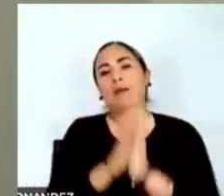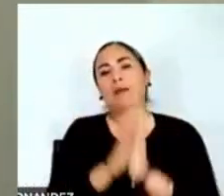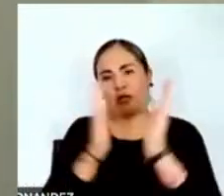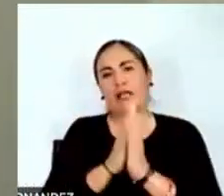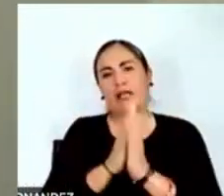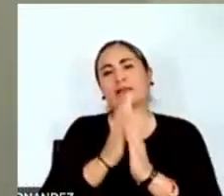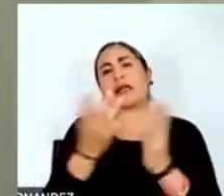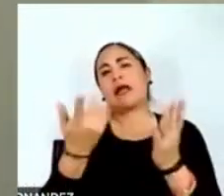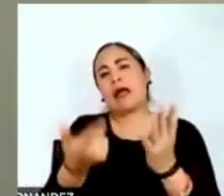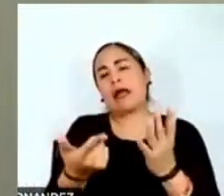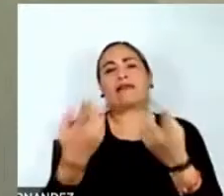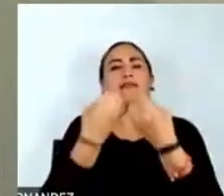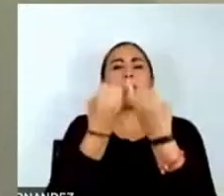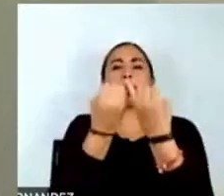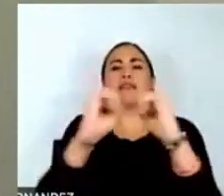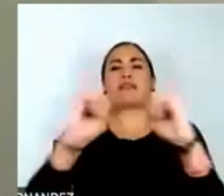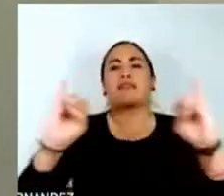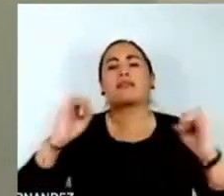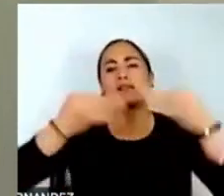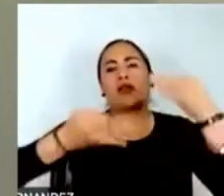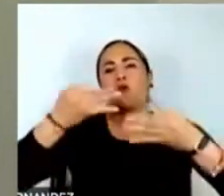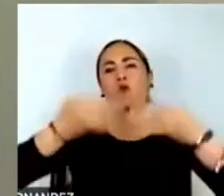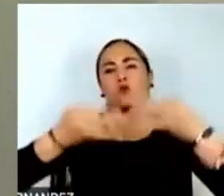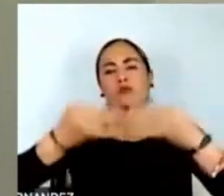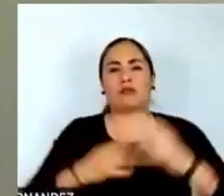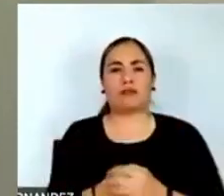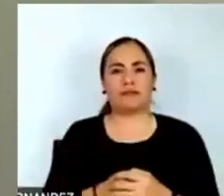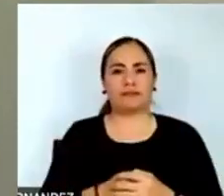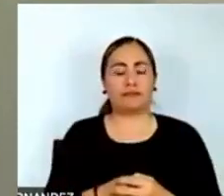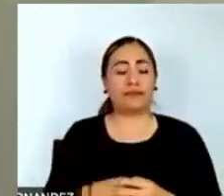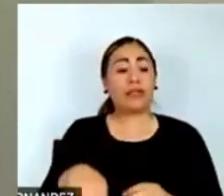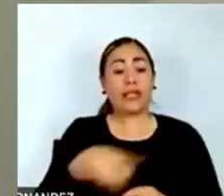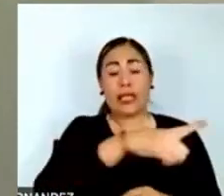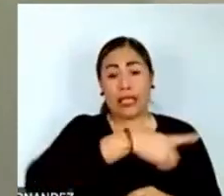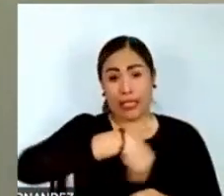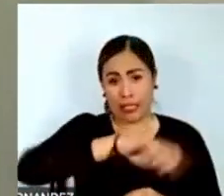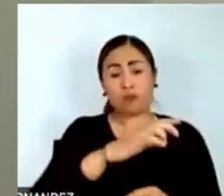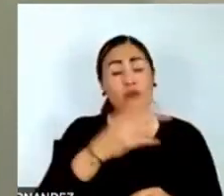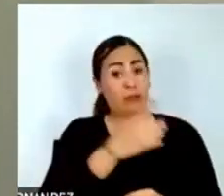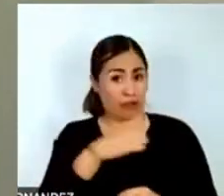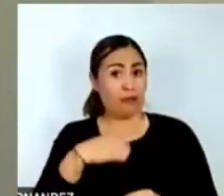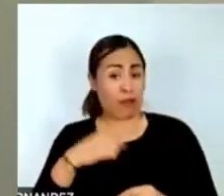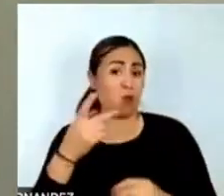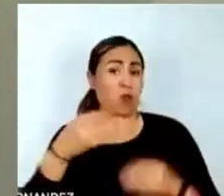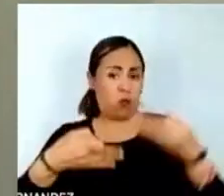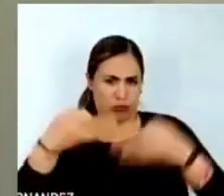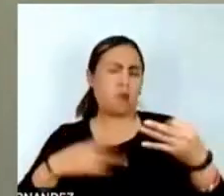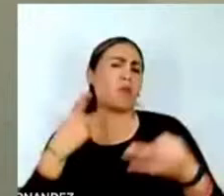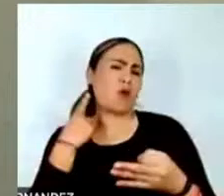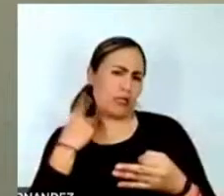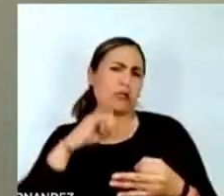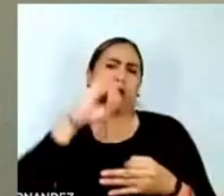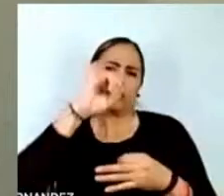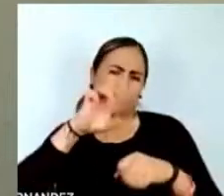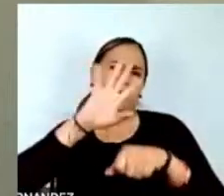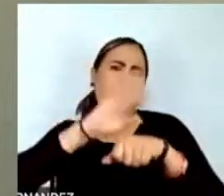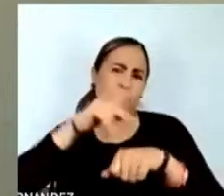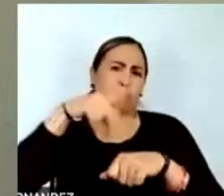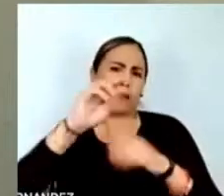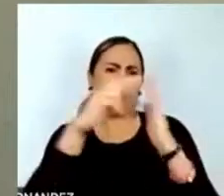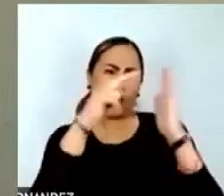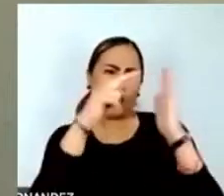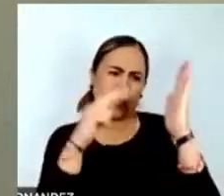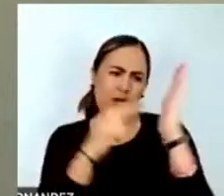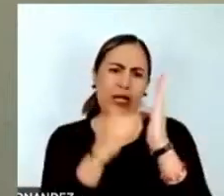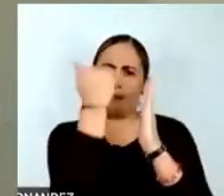políticos, esos juicios políticos tienen que obedecer a unas causales previamente establecidas y tienen que seguir unas reglas mínimas del